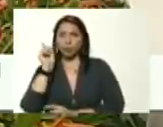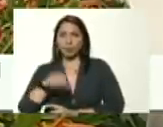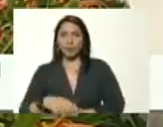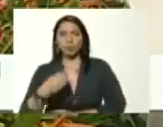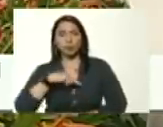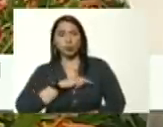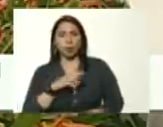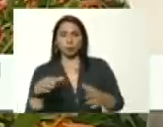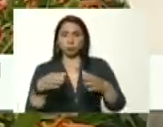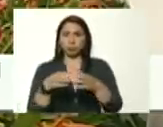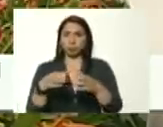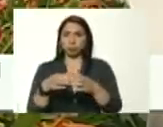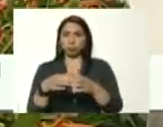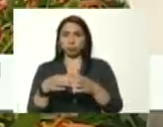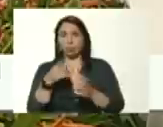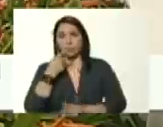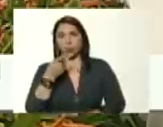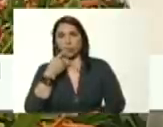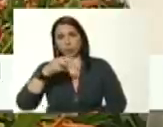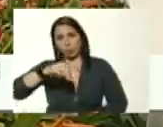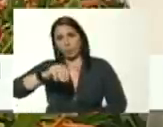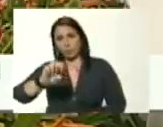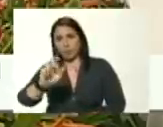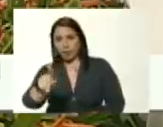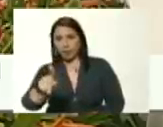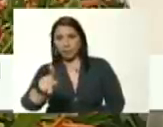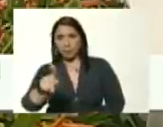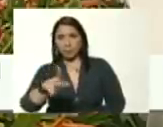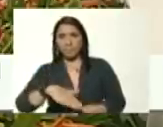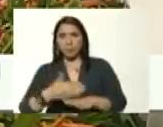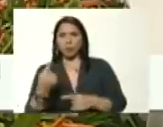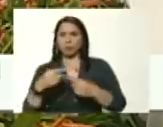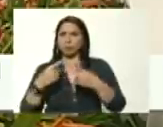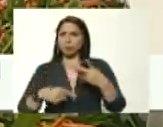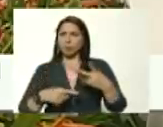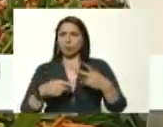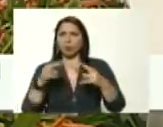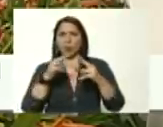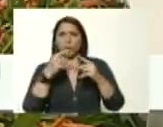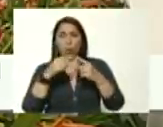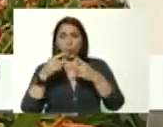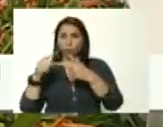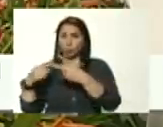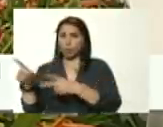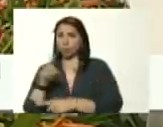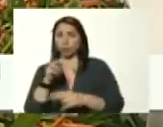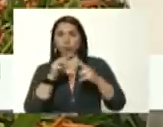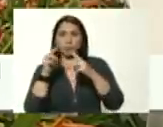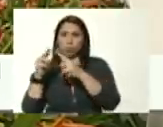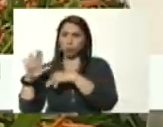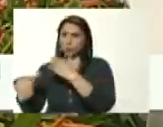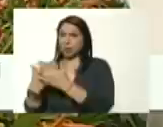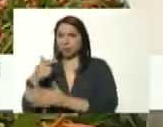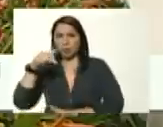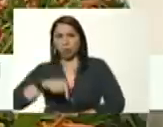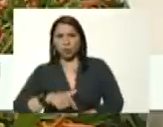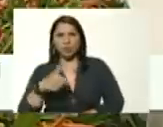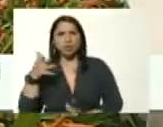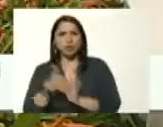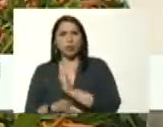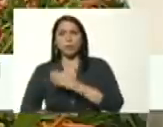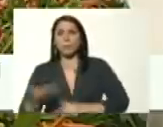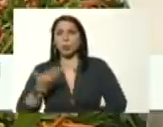nuestro partido movimiento electoral del pueblo porque muchas cosas se desconocen hasta hoy sobre la importancia de la batalla